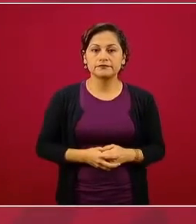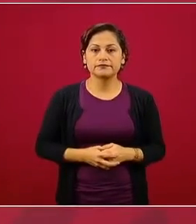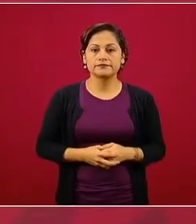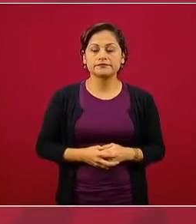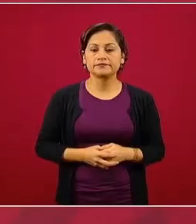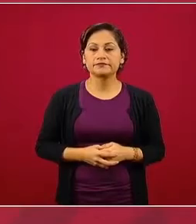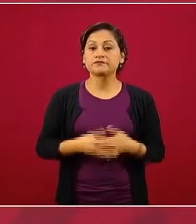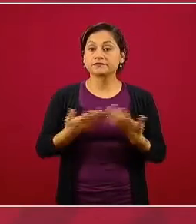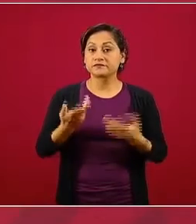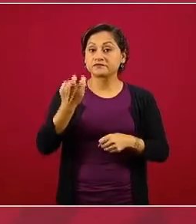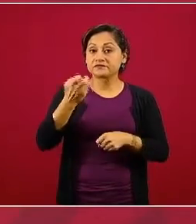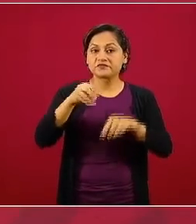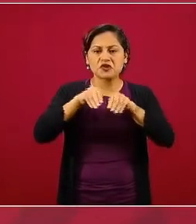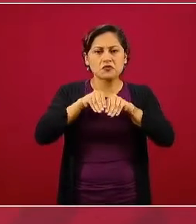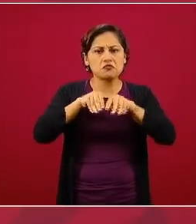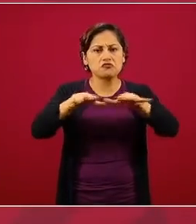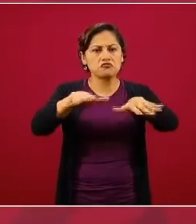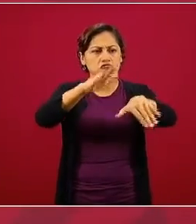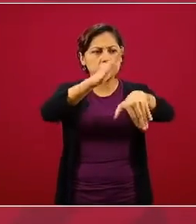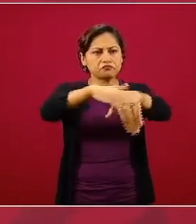Campaña de orientación nutricional